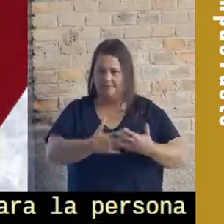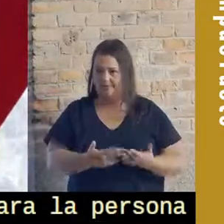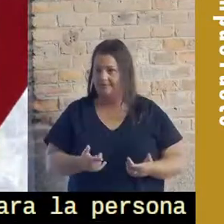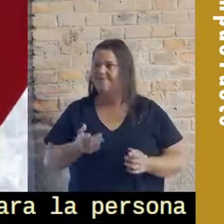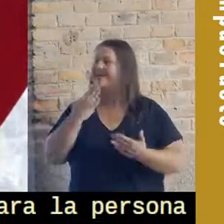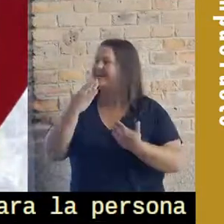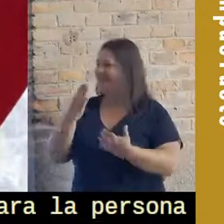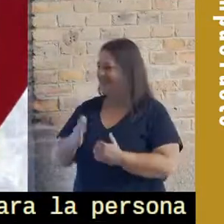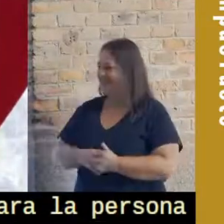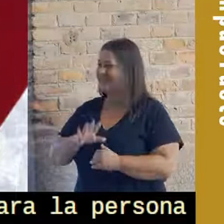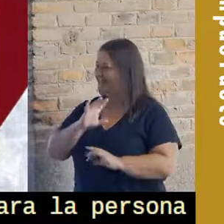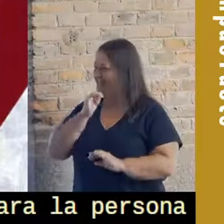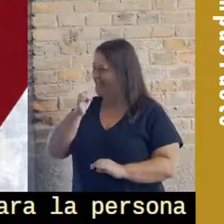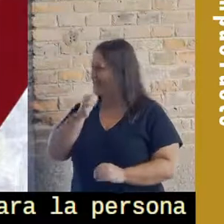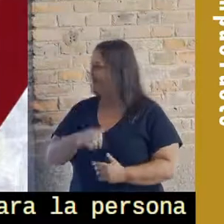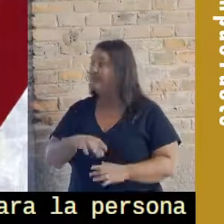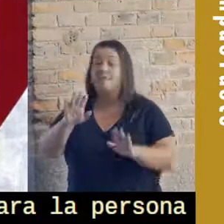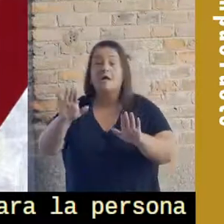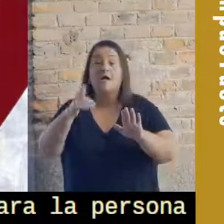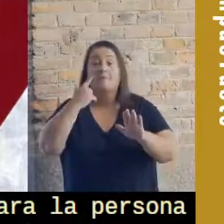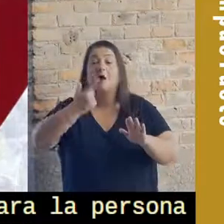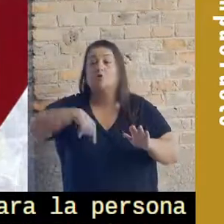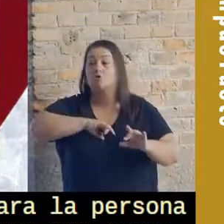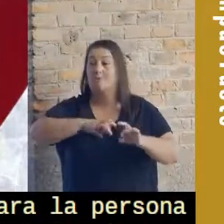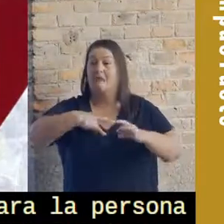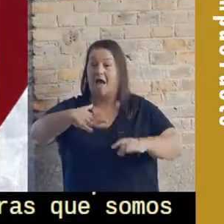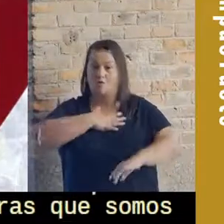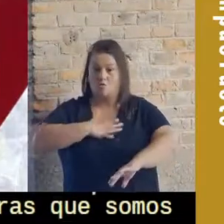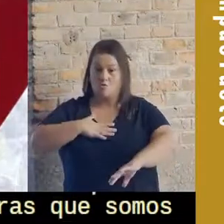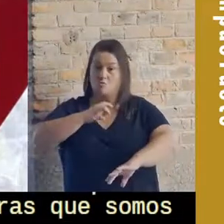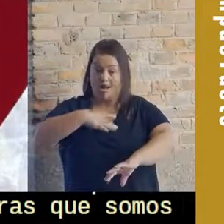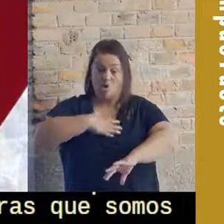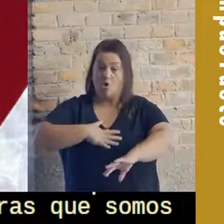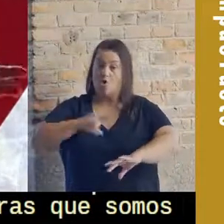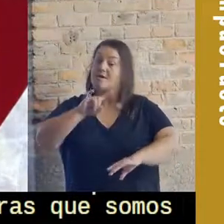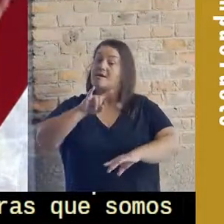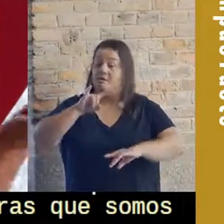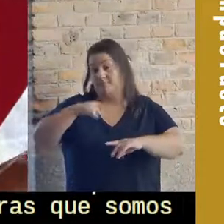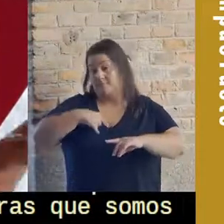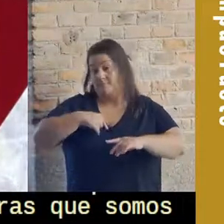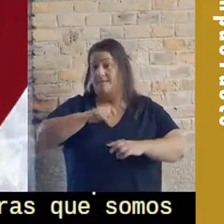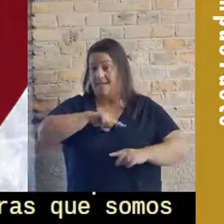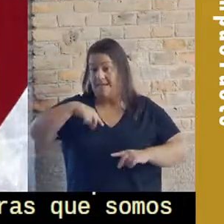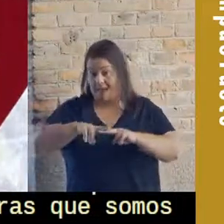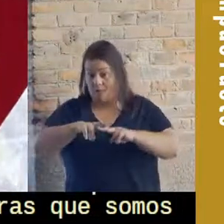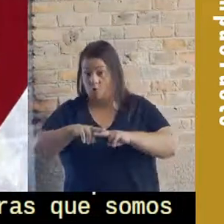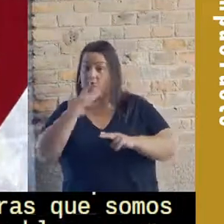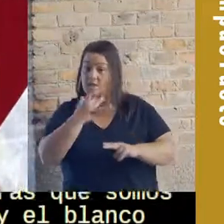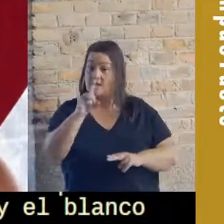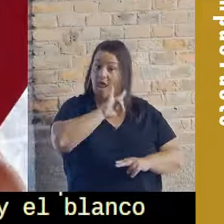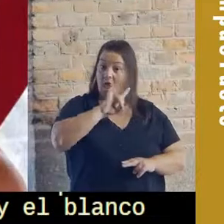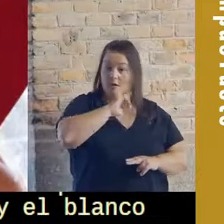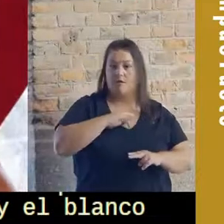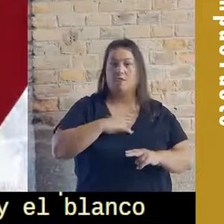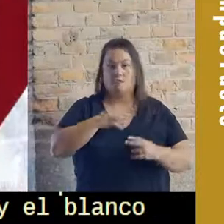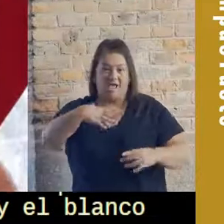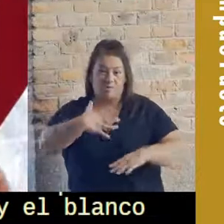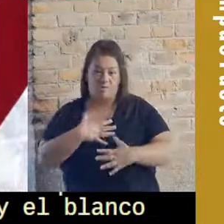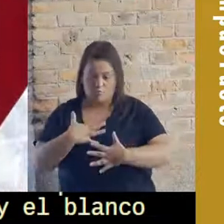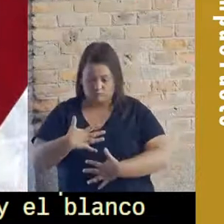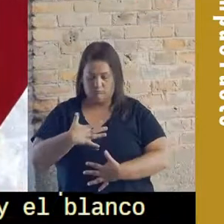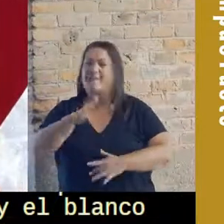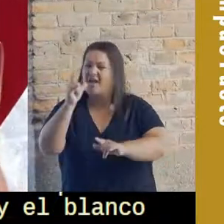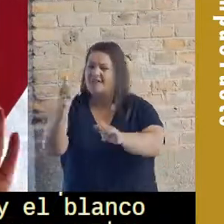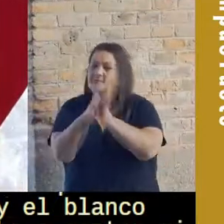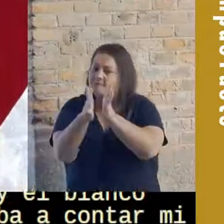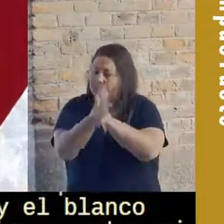Gracias nada para nosotras que somos blancas utilizamos negro para las personas negras utilizarán el blanco porque tú tienes que ver la mano aquí pero eso te lo